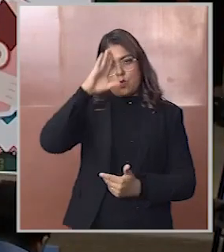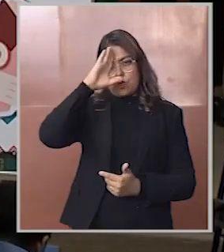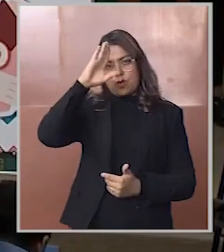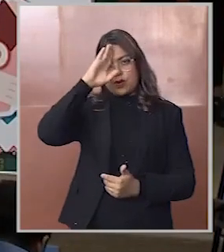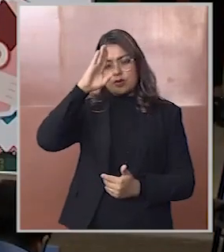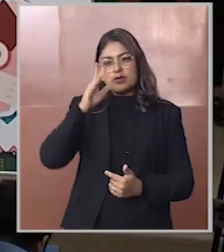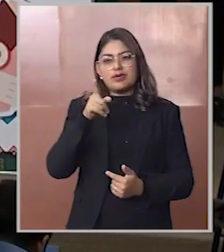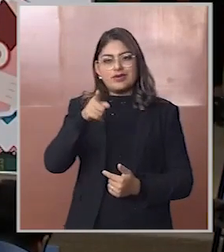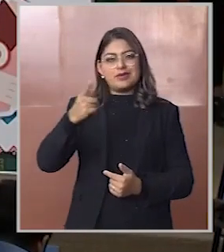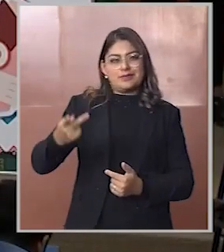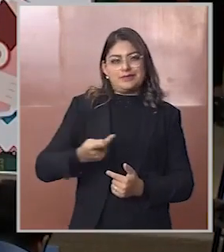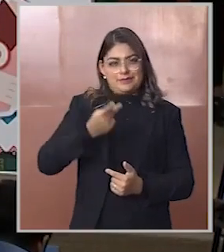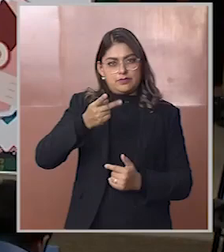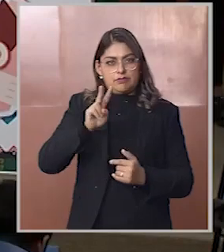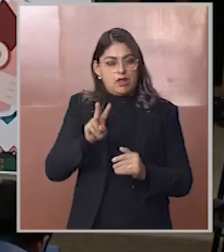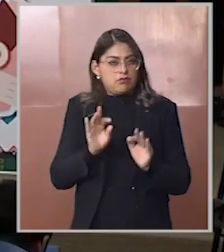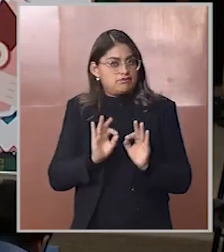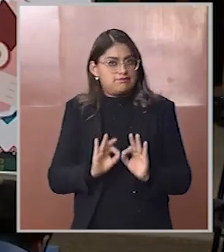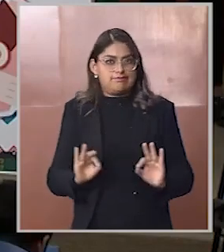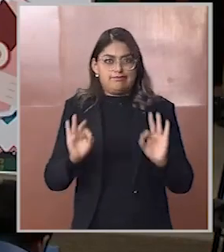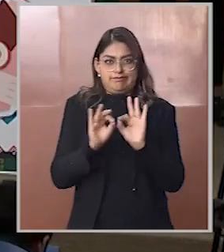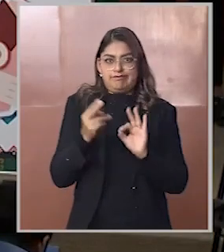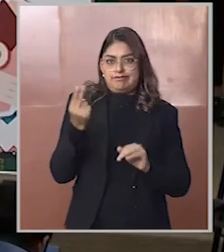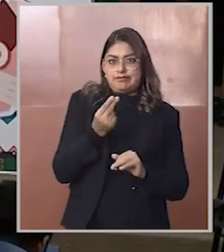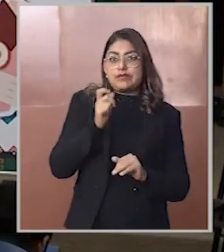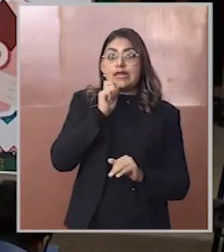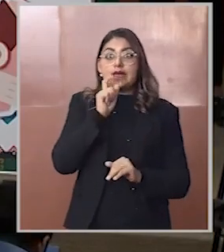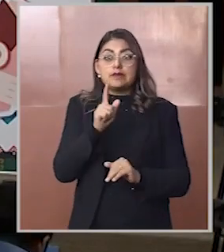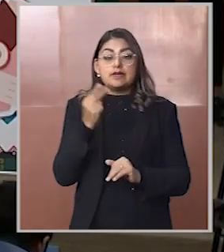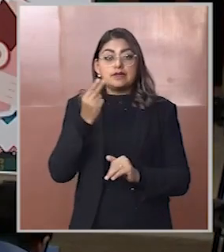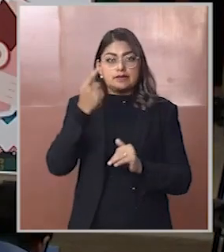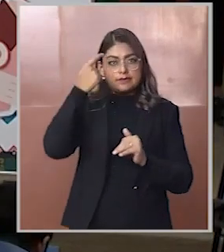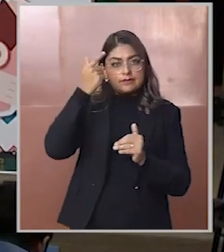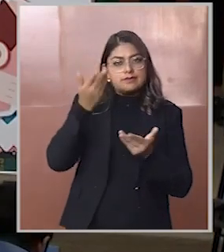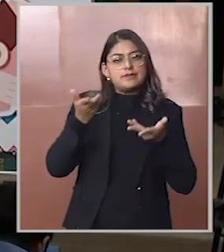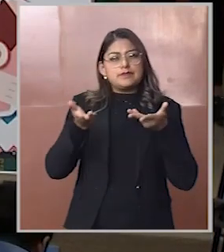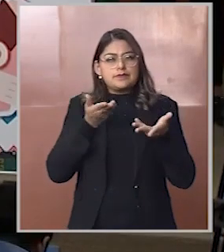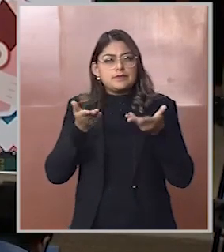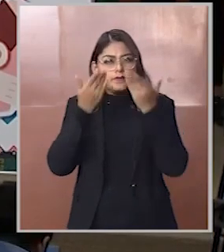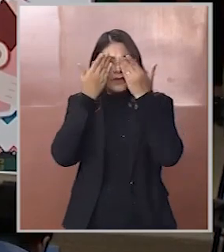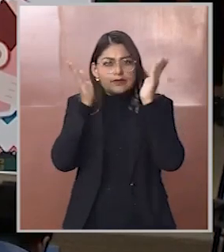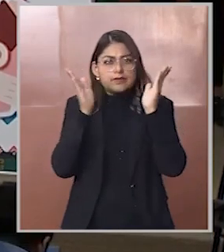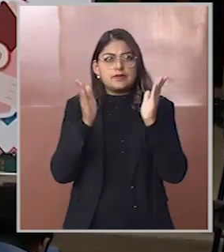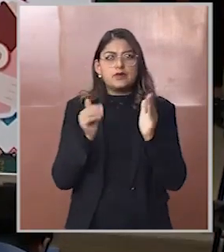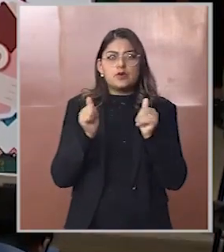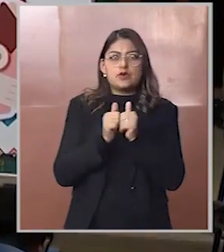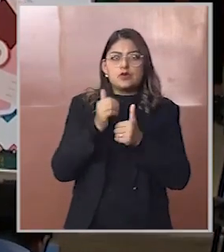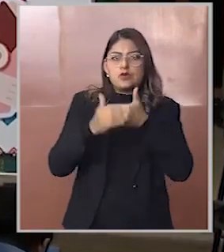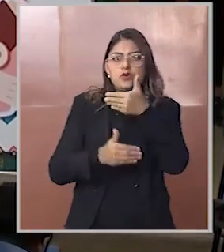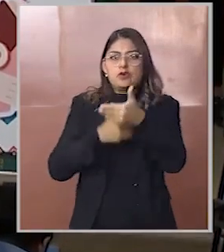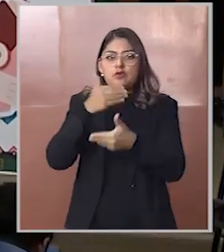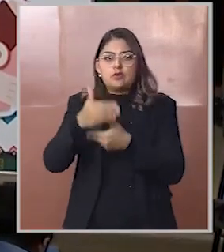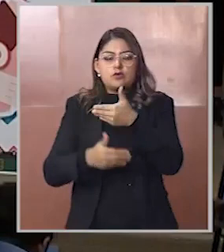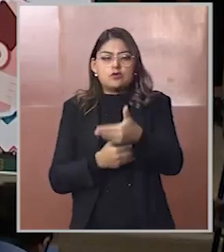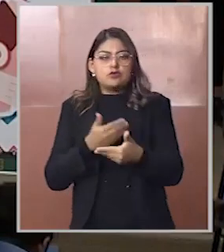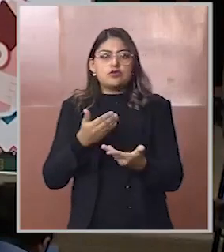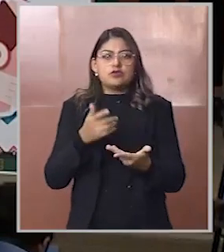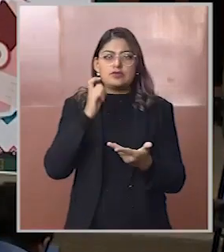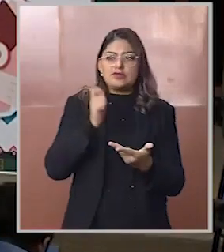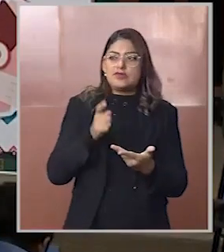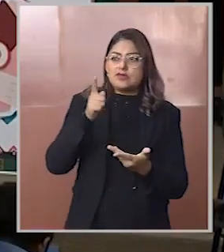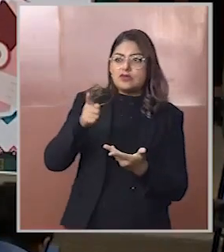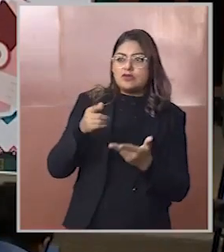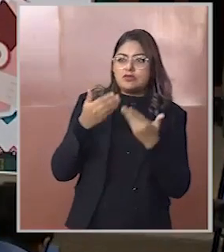además de de la pregunta que es fundamental también esta apertura y me parece importante destacarlo a un proceso amplio de de